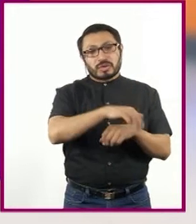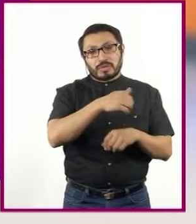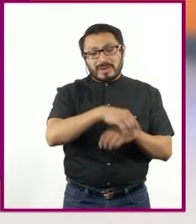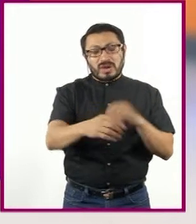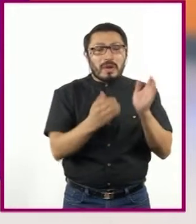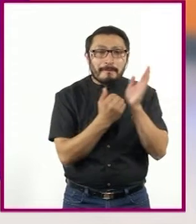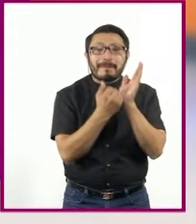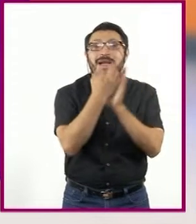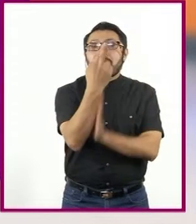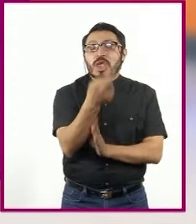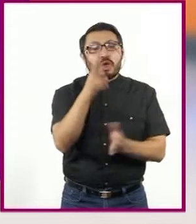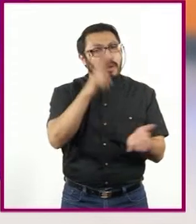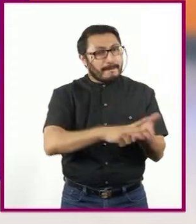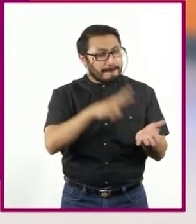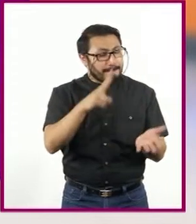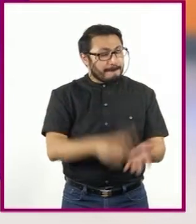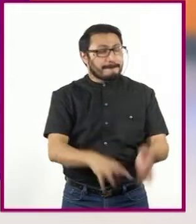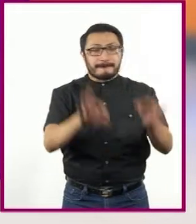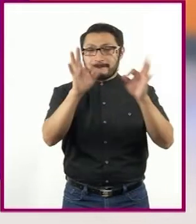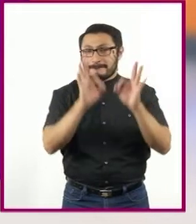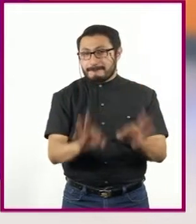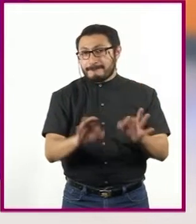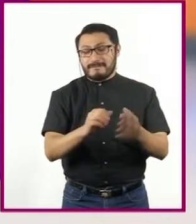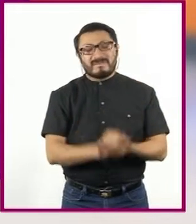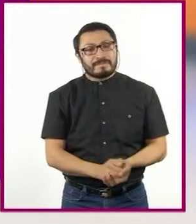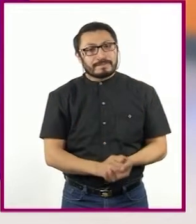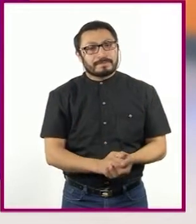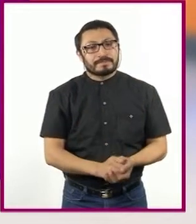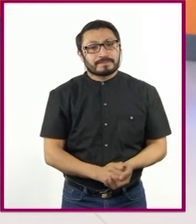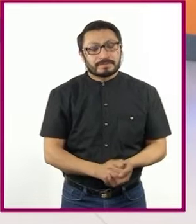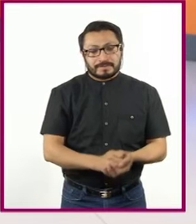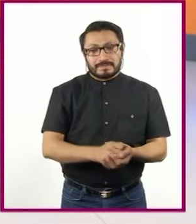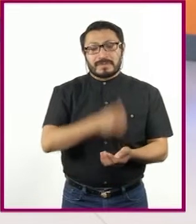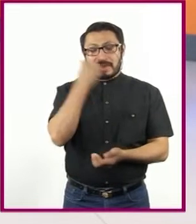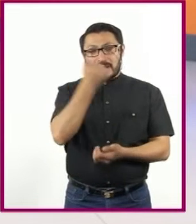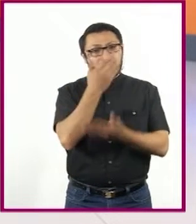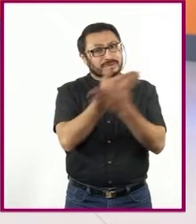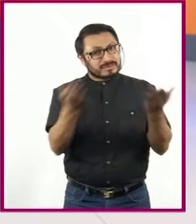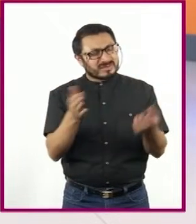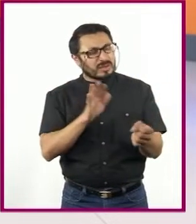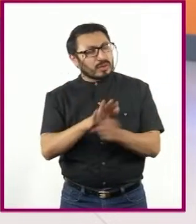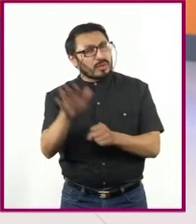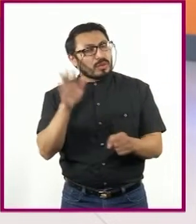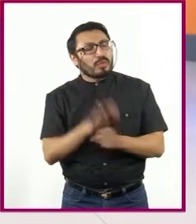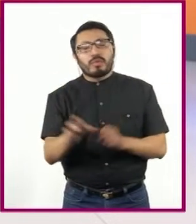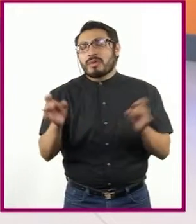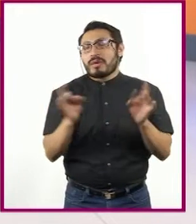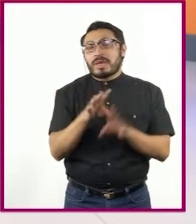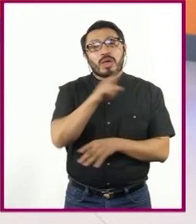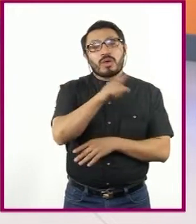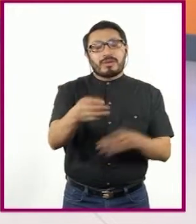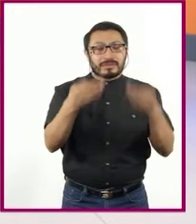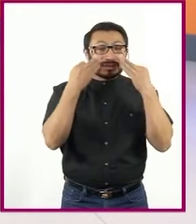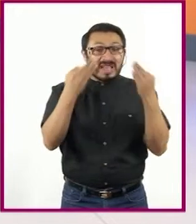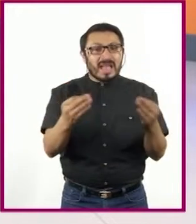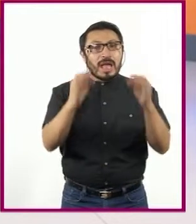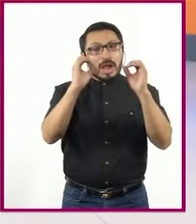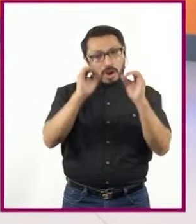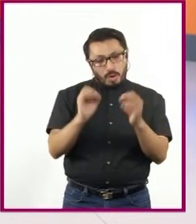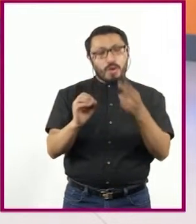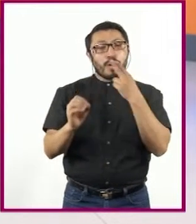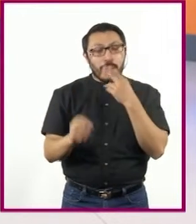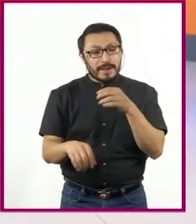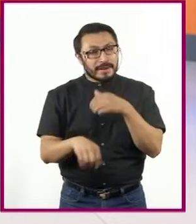con mayor valor absoluto. Alumnas y alumnos, ¿en qué situaciones han observado o han usado